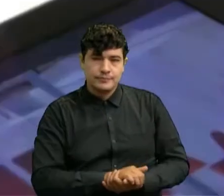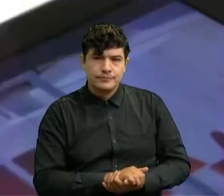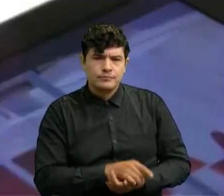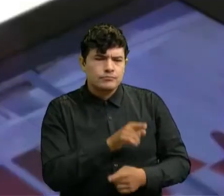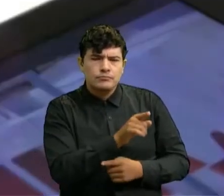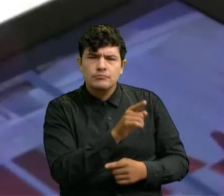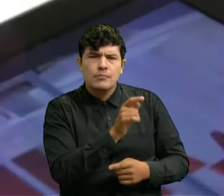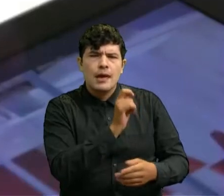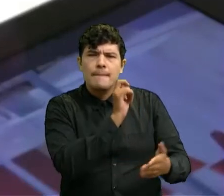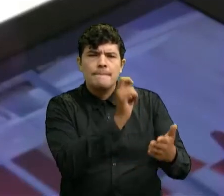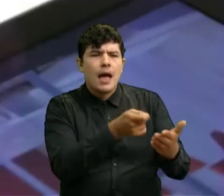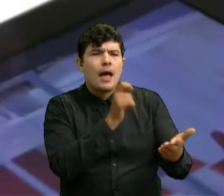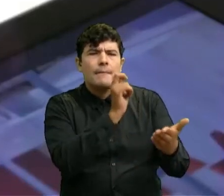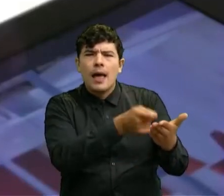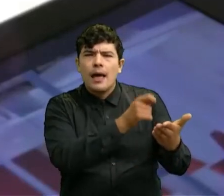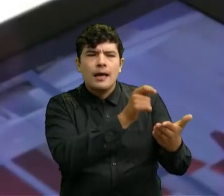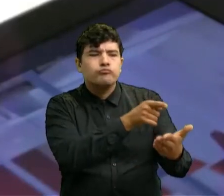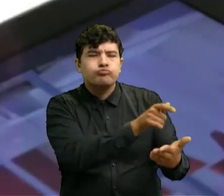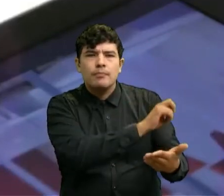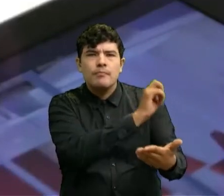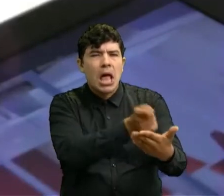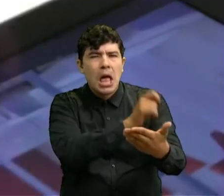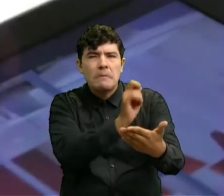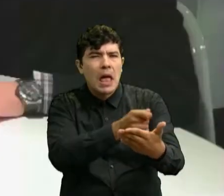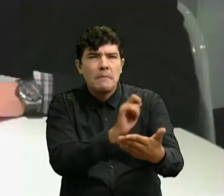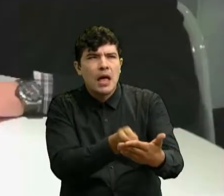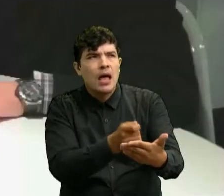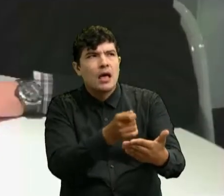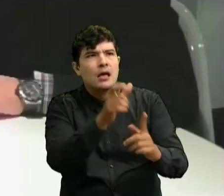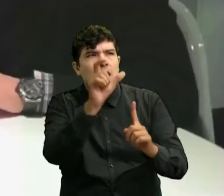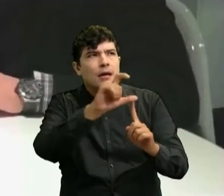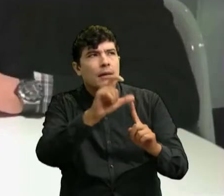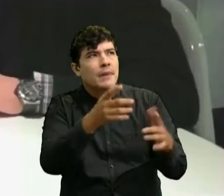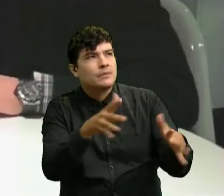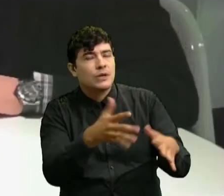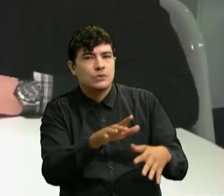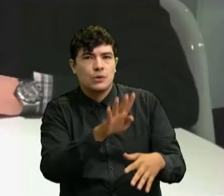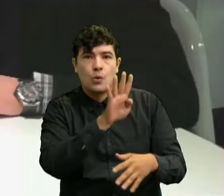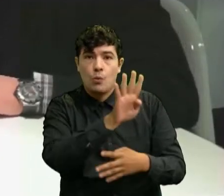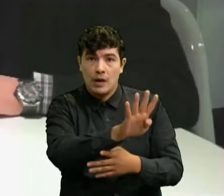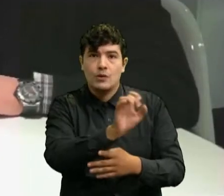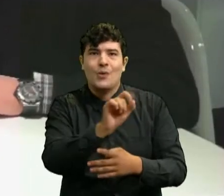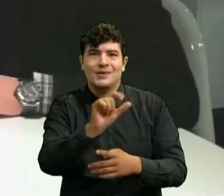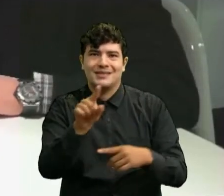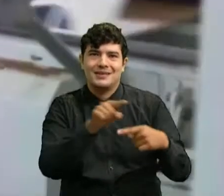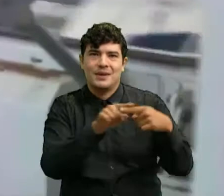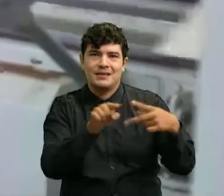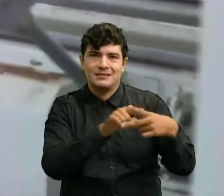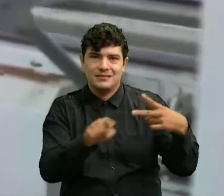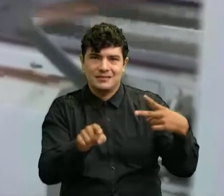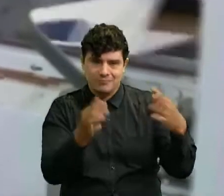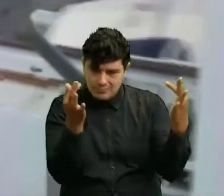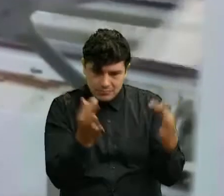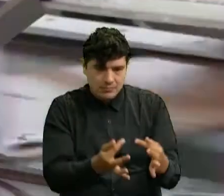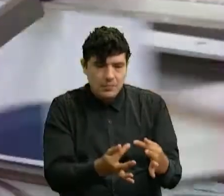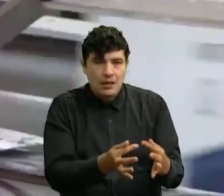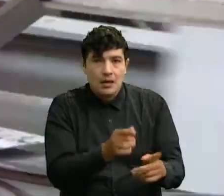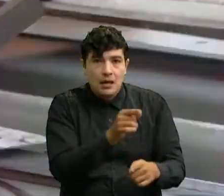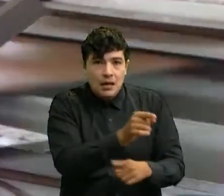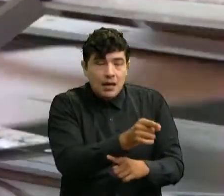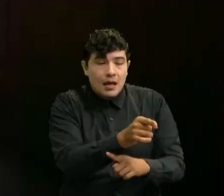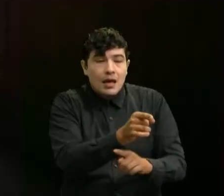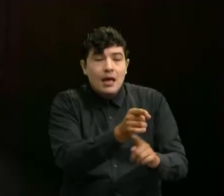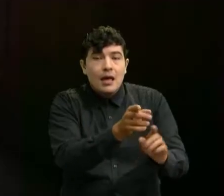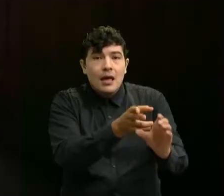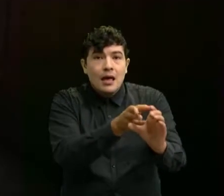cotizó en Colpensiones más o menos exactamente 411 semanas. La trasladaron a un